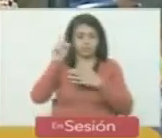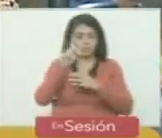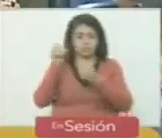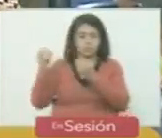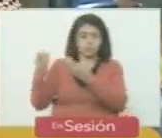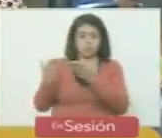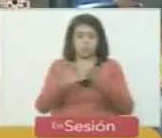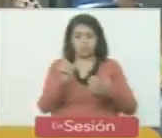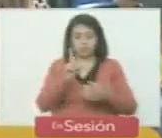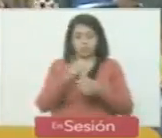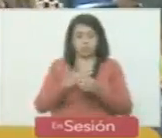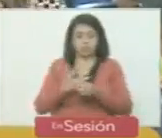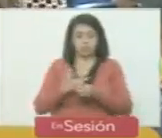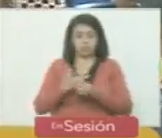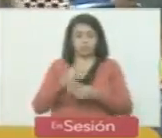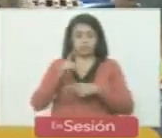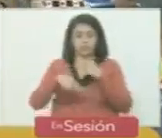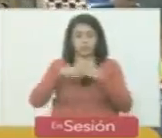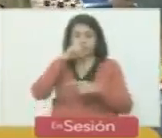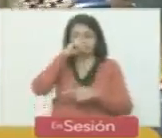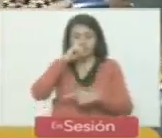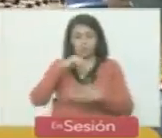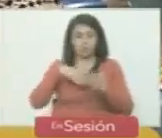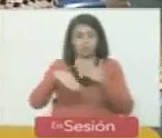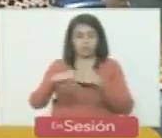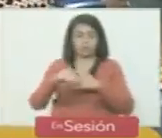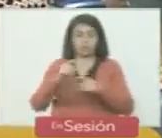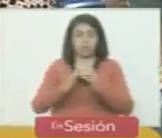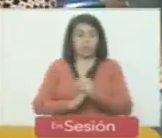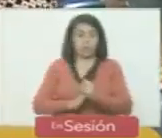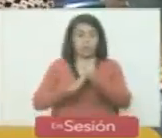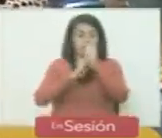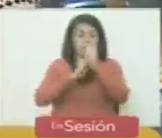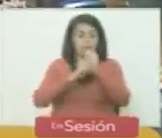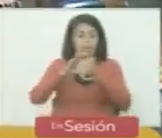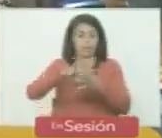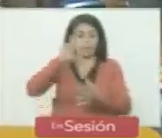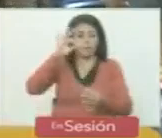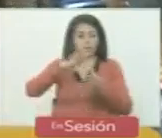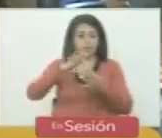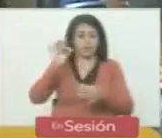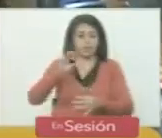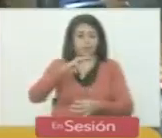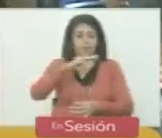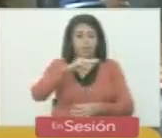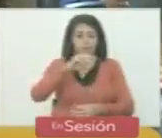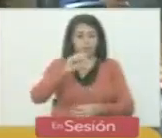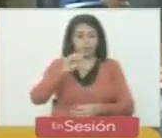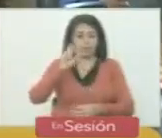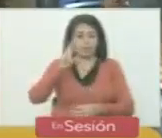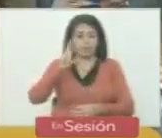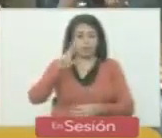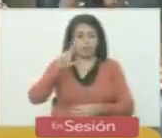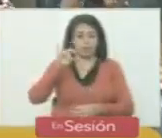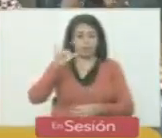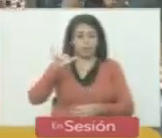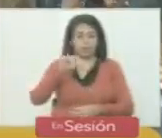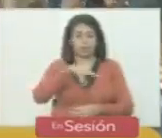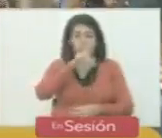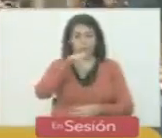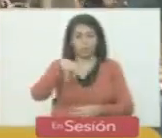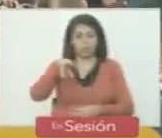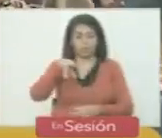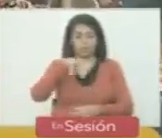recibido. Al siguiente año fue un líder espiritual, un maurí de la Nueva Zelanda, que